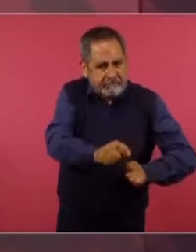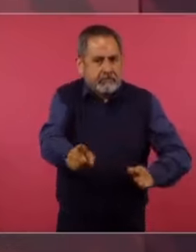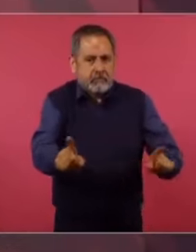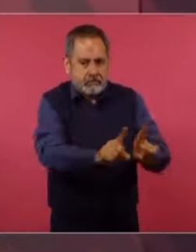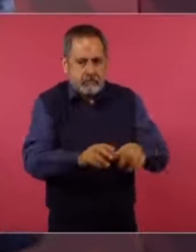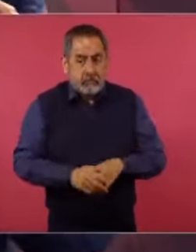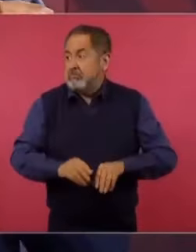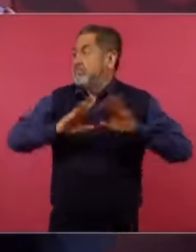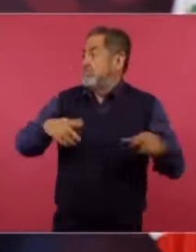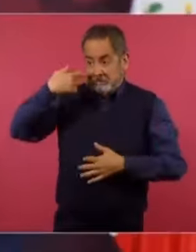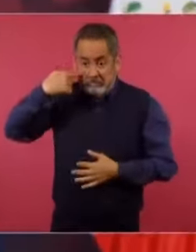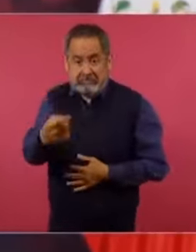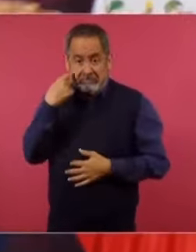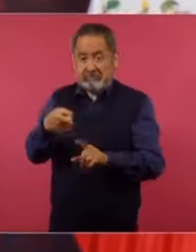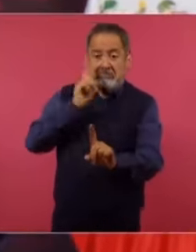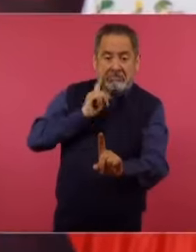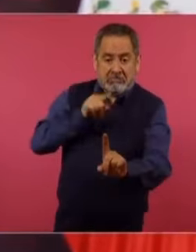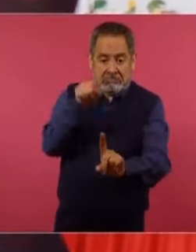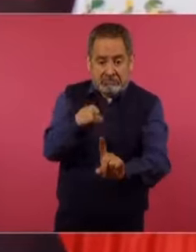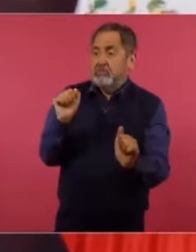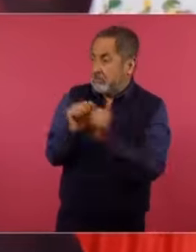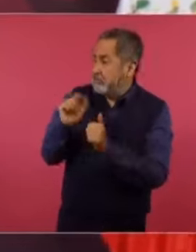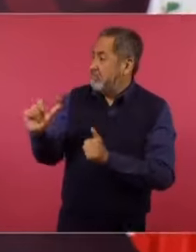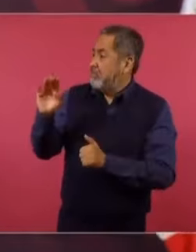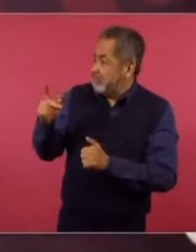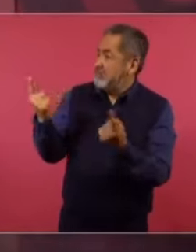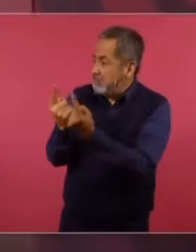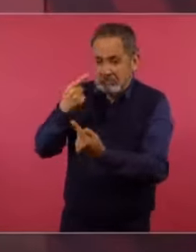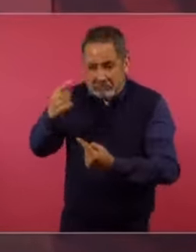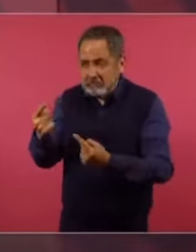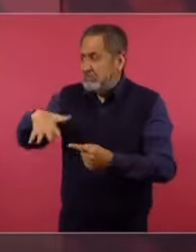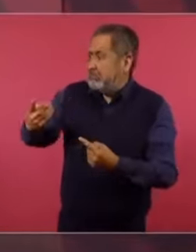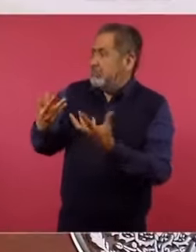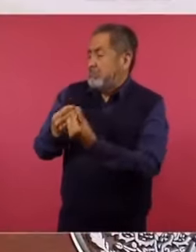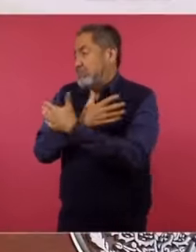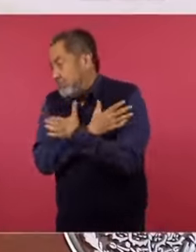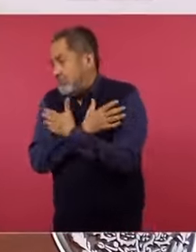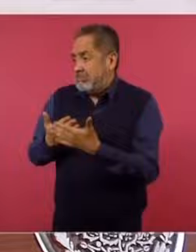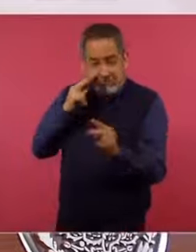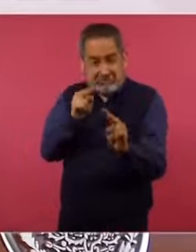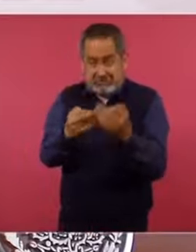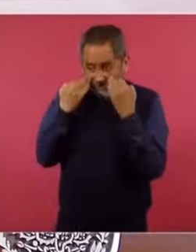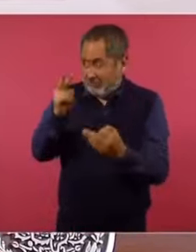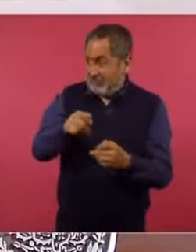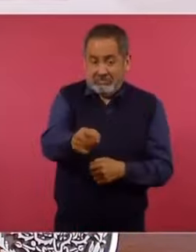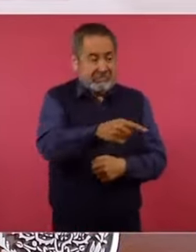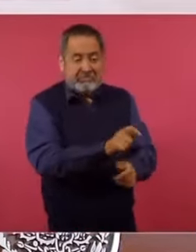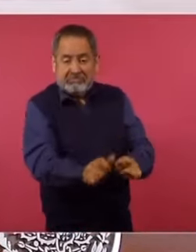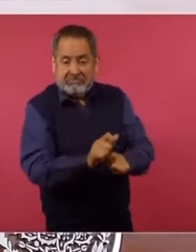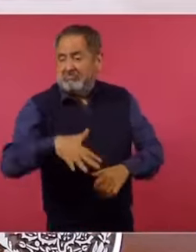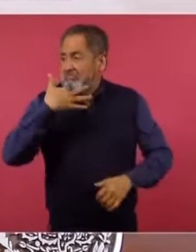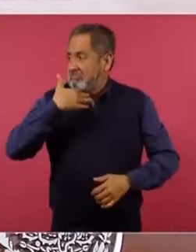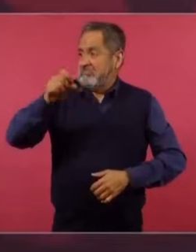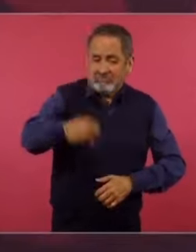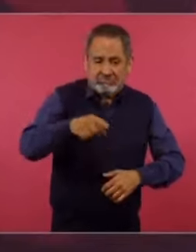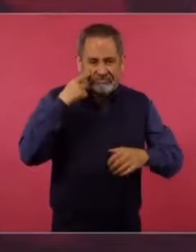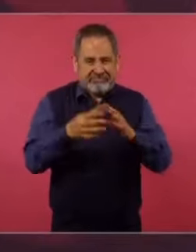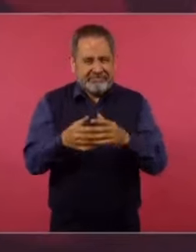Entonces vinculan lo de mi encuentro, que se había dado unos días antes, que no tiene nada que ver